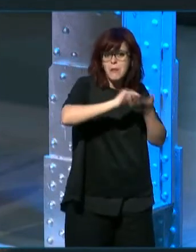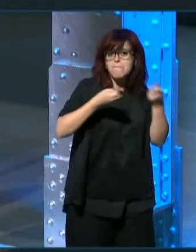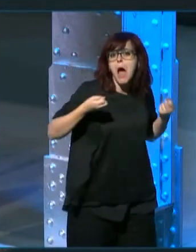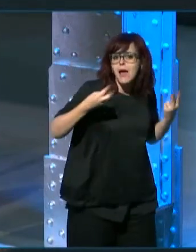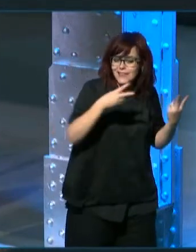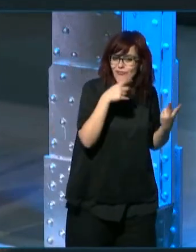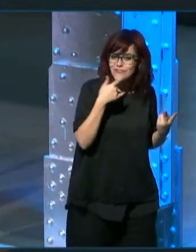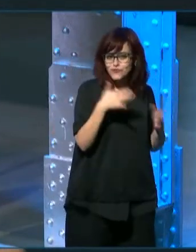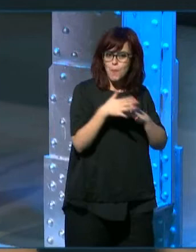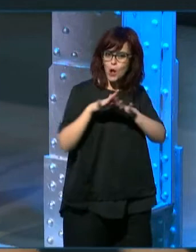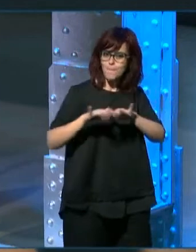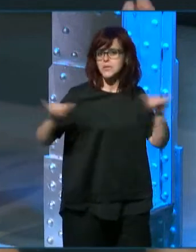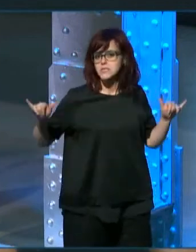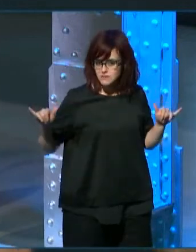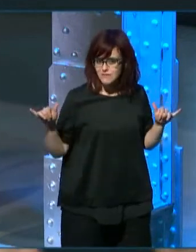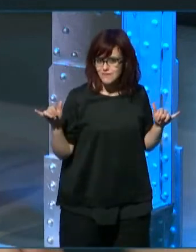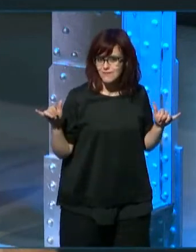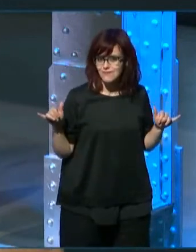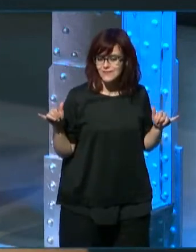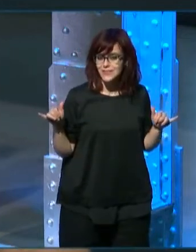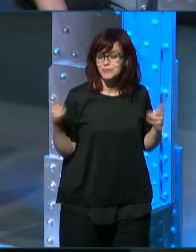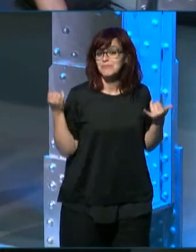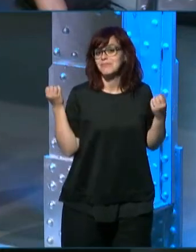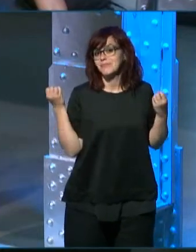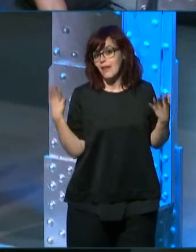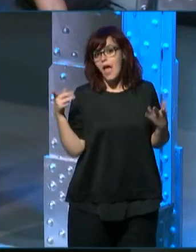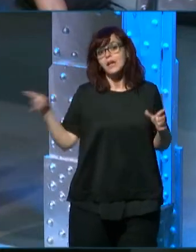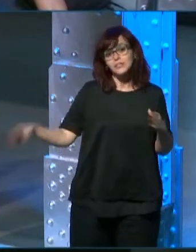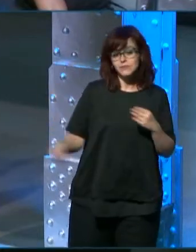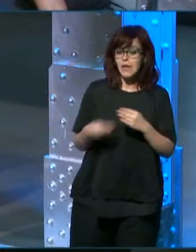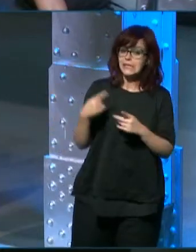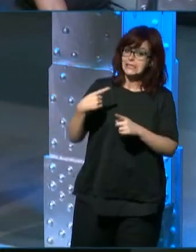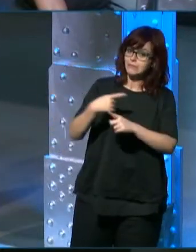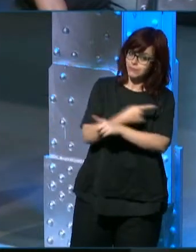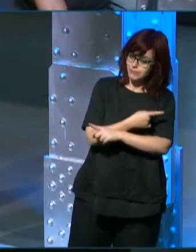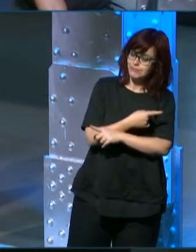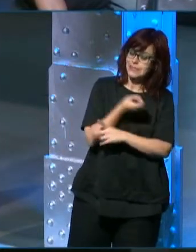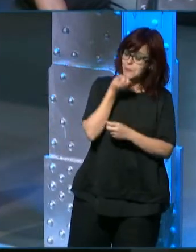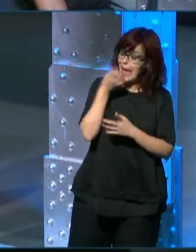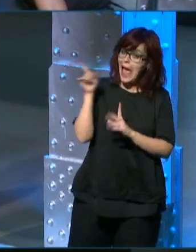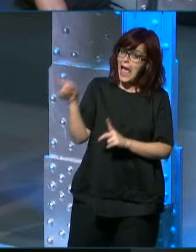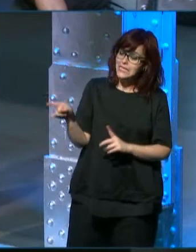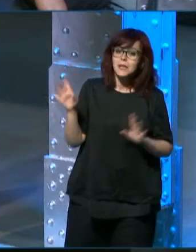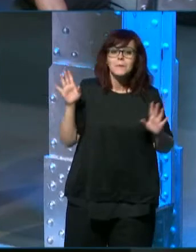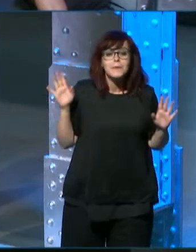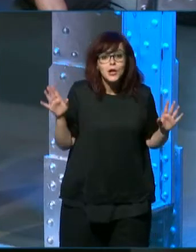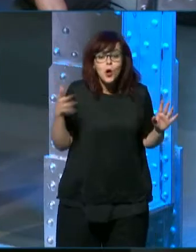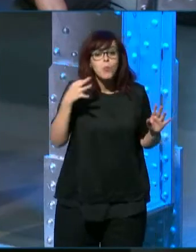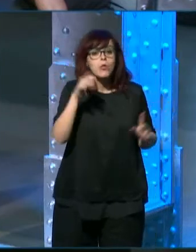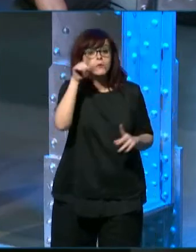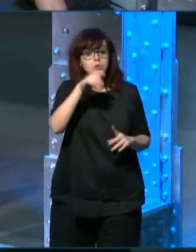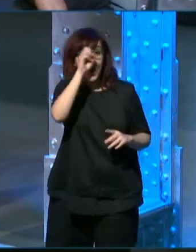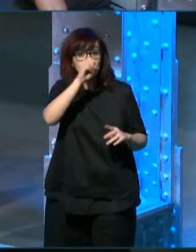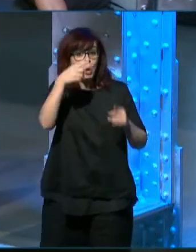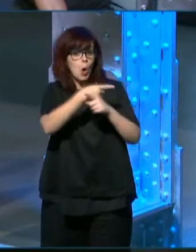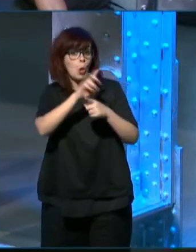esa recompensa. Ahí ya discrepo contigo. No íbamos a estar de acuerdo en todo. Pero bueno, es igual. Luego puedo decir otra cosa.